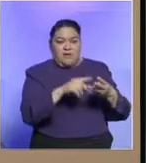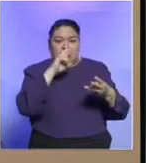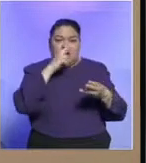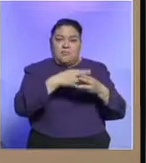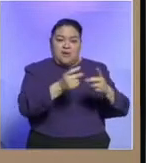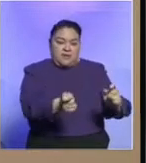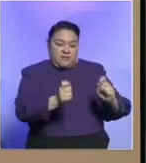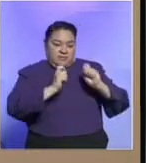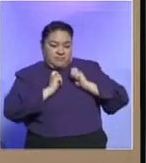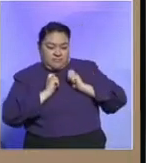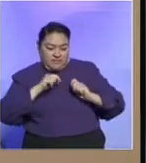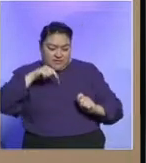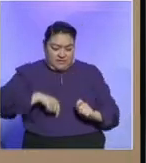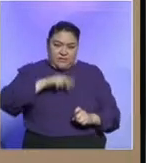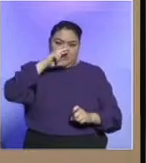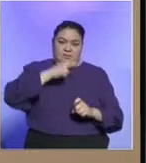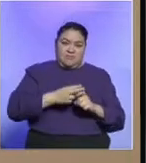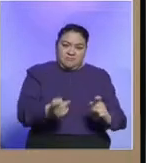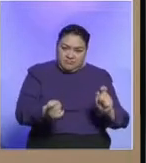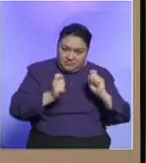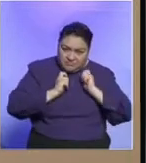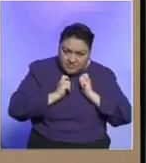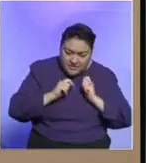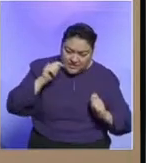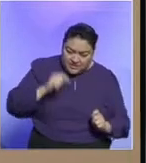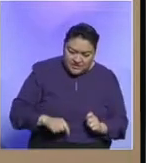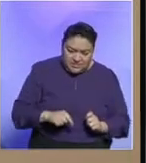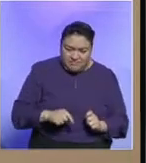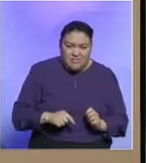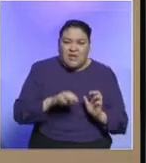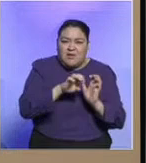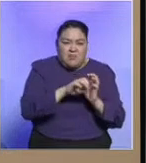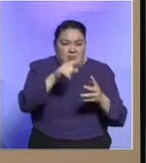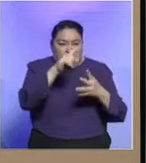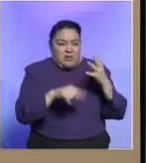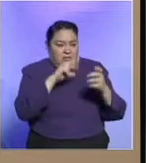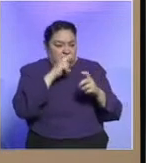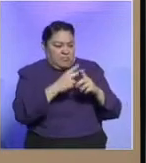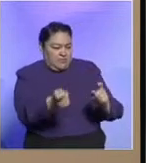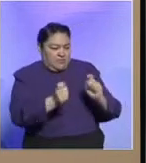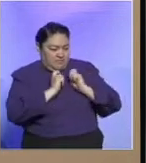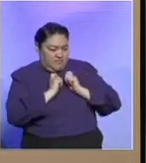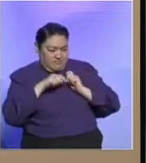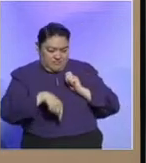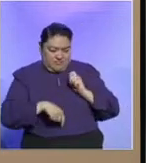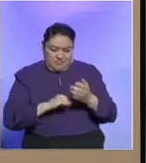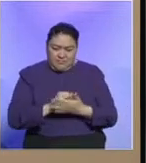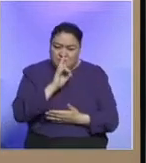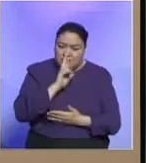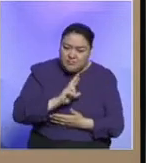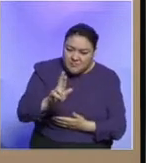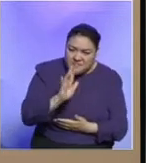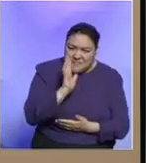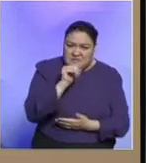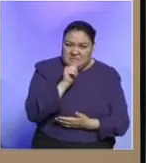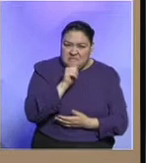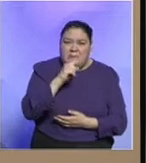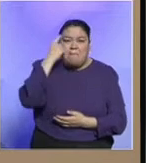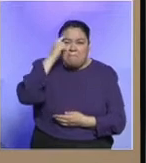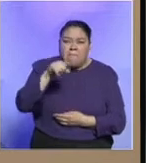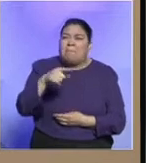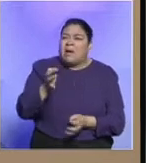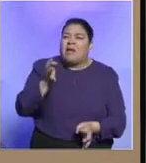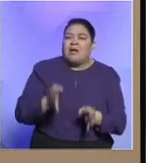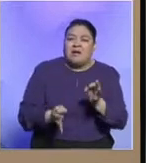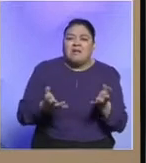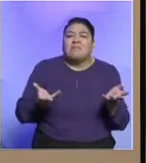tribunal electoral, yo no entendería para qué existe este tribunal, si no es para resolver y atender todas